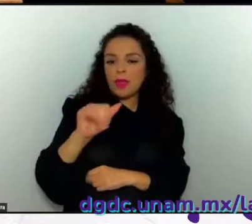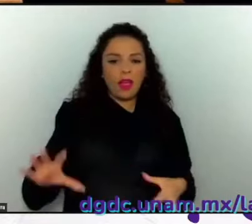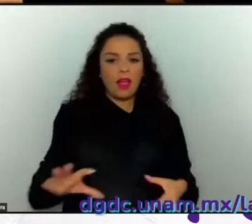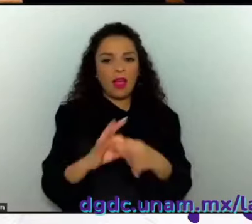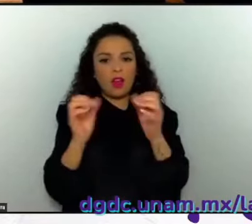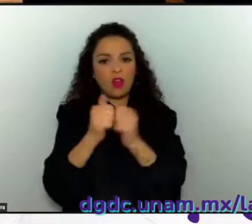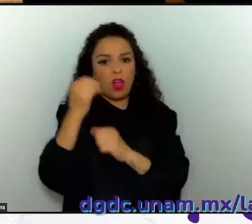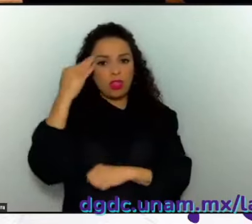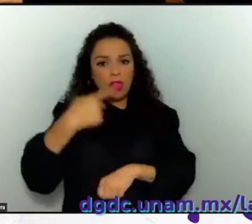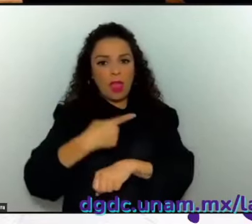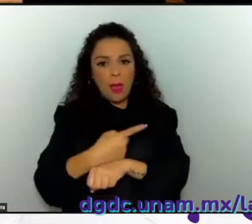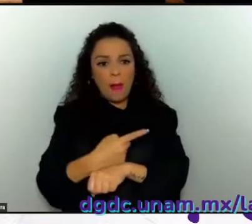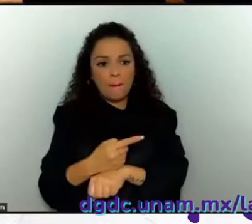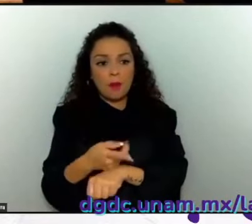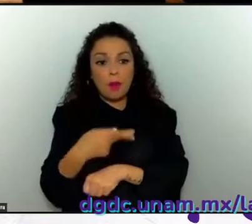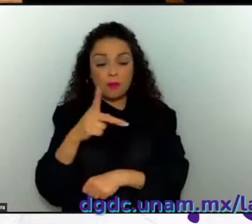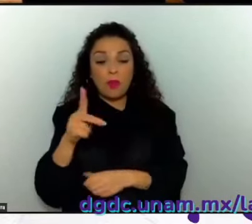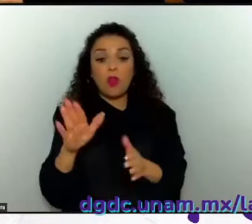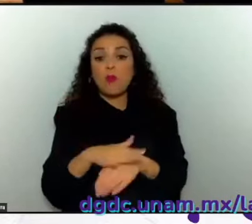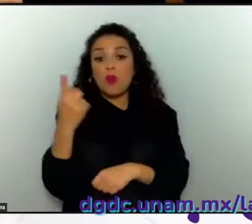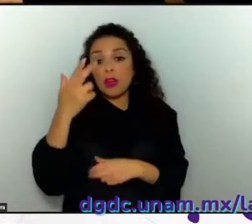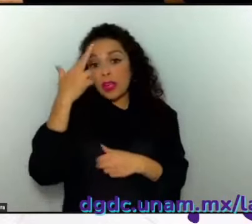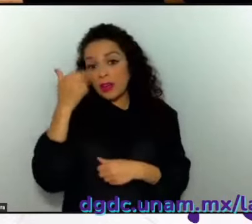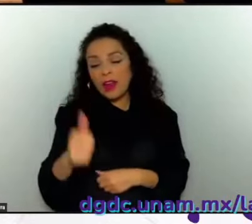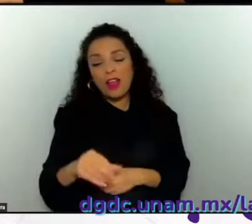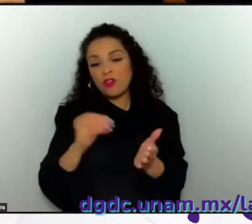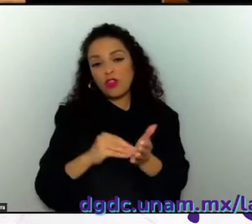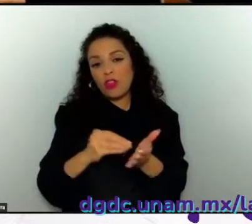tiempo fluye no nos queda muy claro.